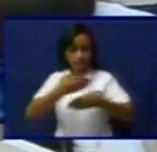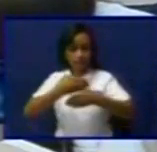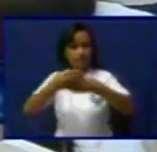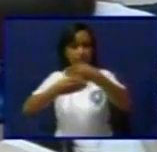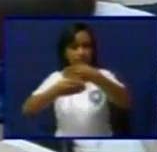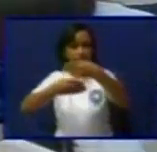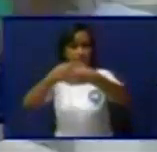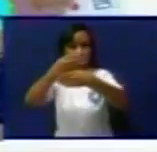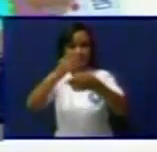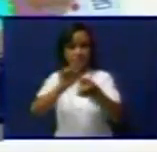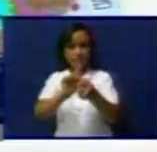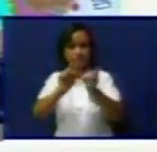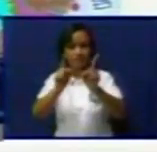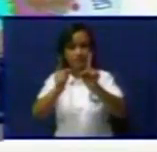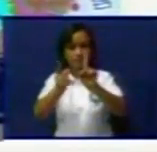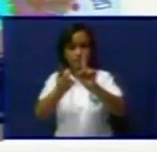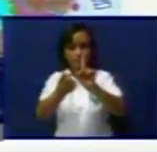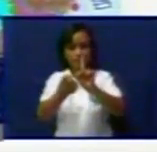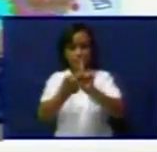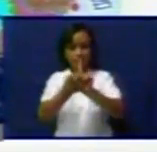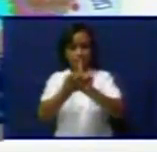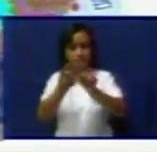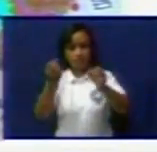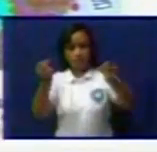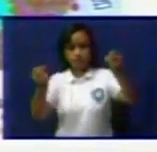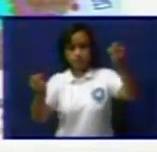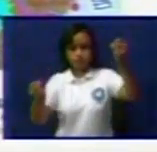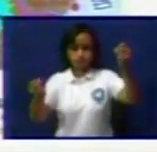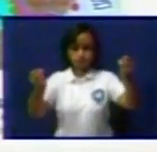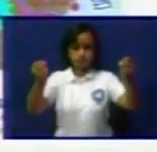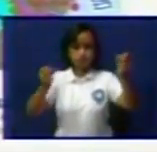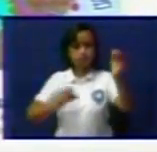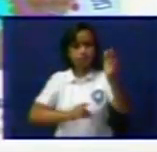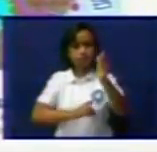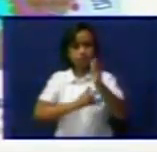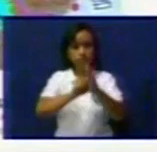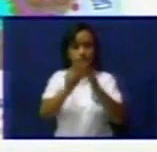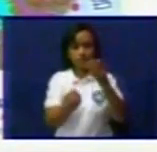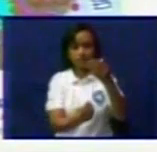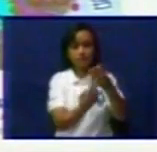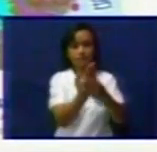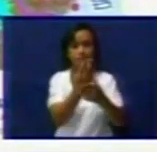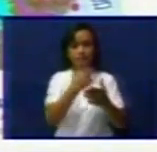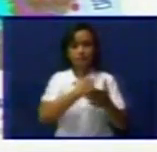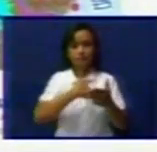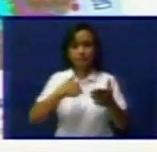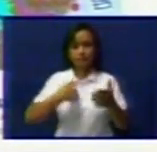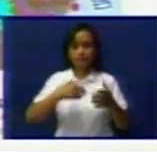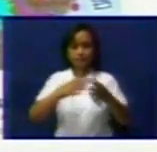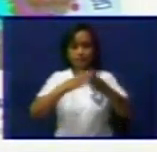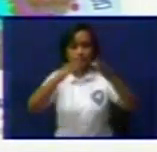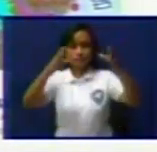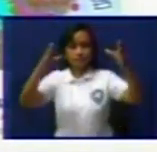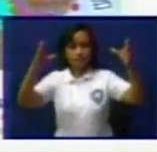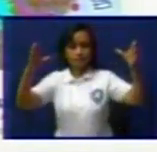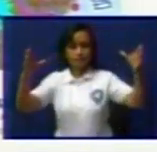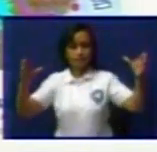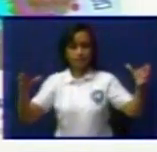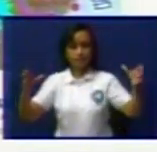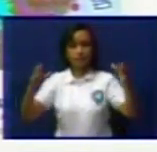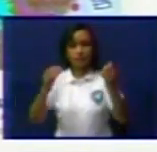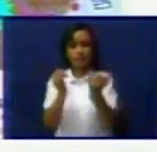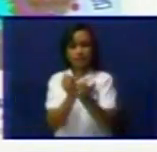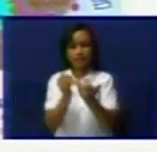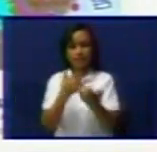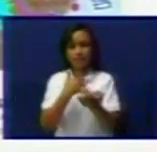reconstrucción por el cambio de volumen de transporte causado por el desarrollo integral del Gran Canal.